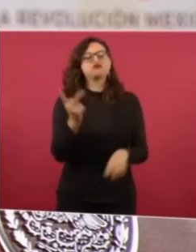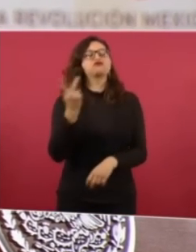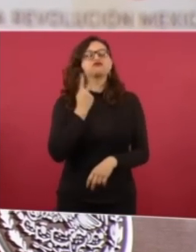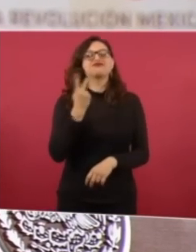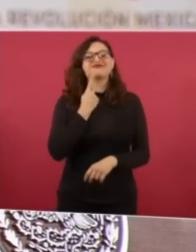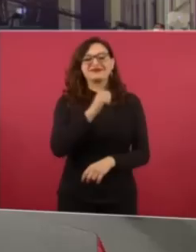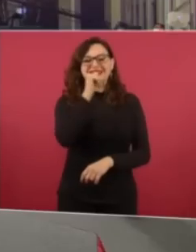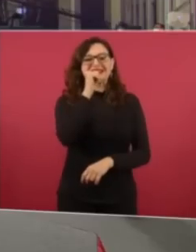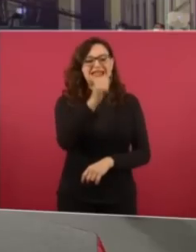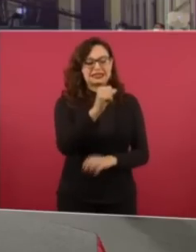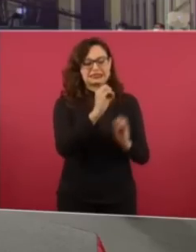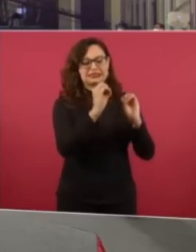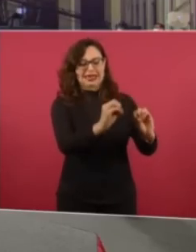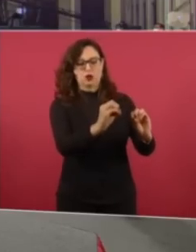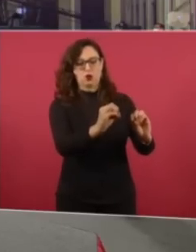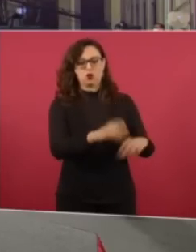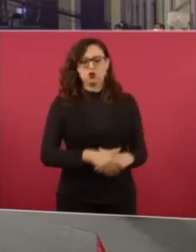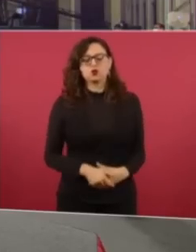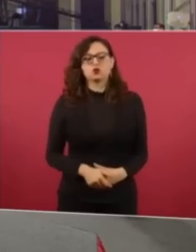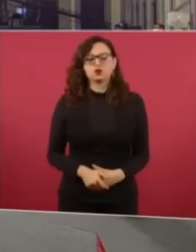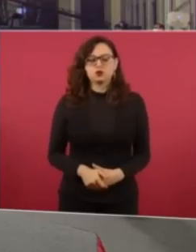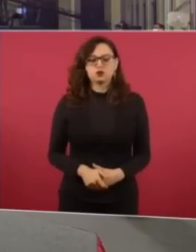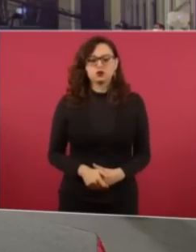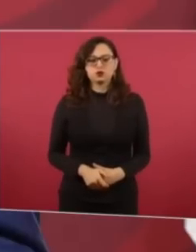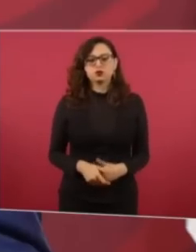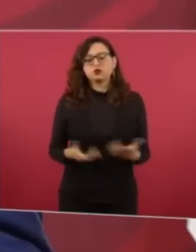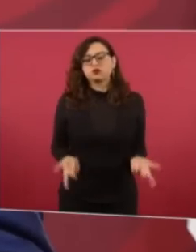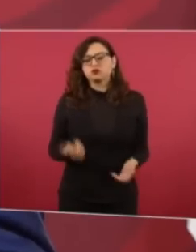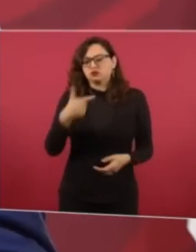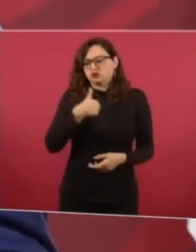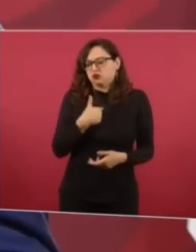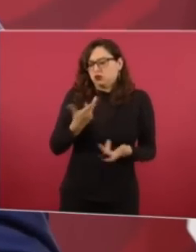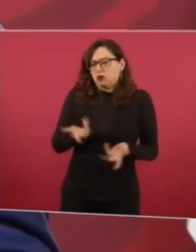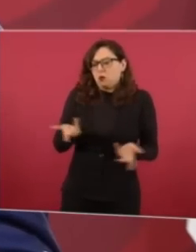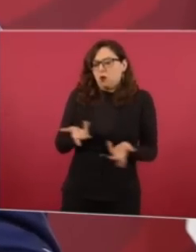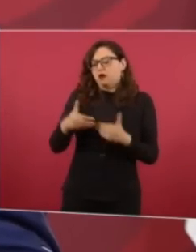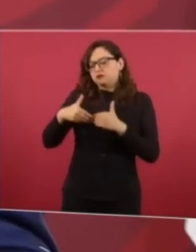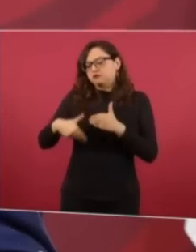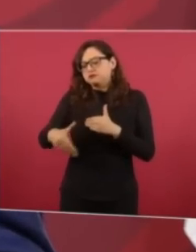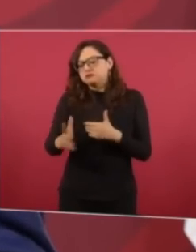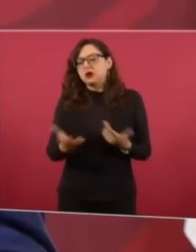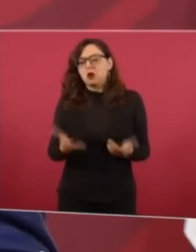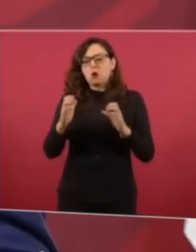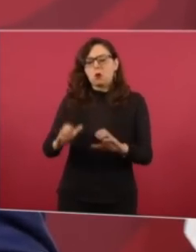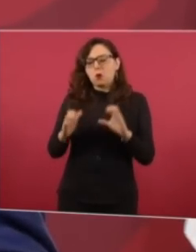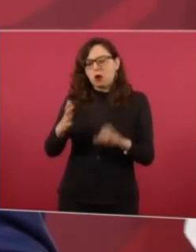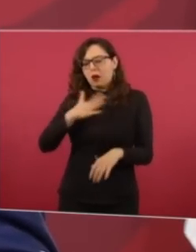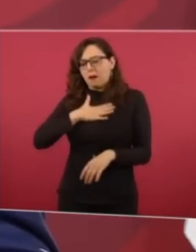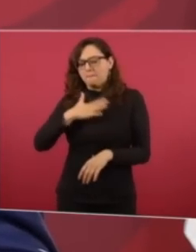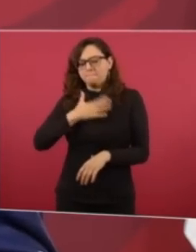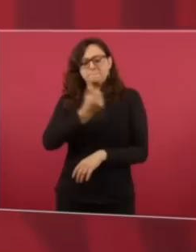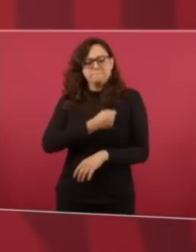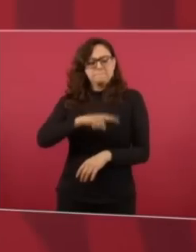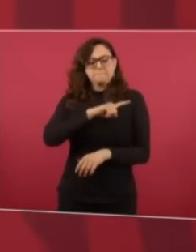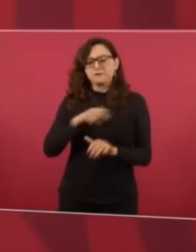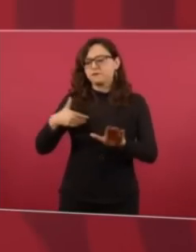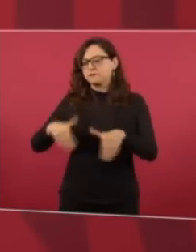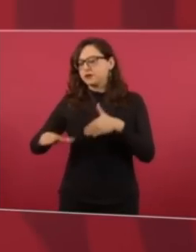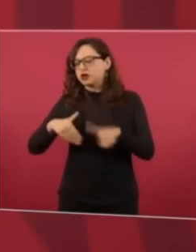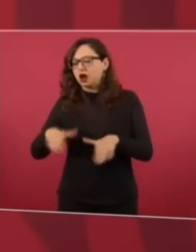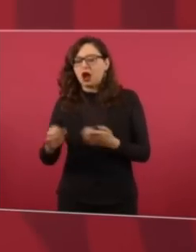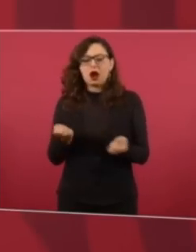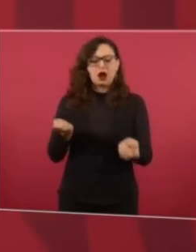de carbono pusiste a cuidarme en mi salud a caminar a hacer un poco de